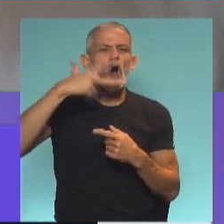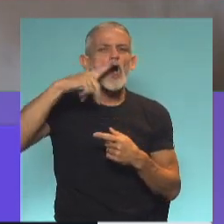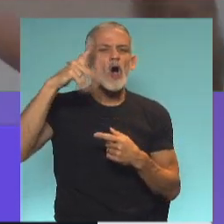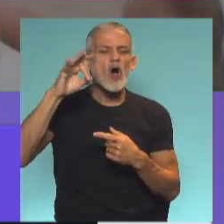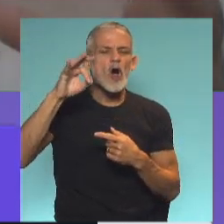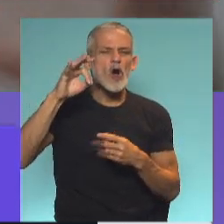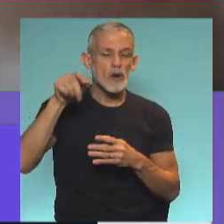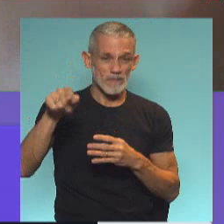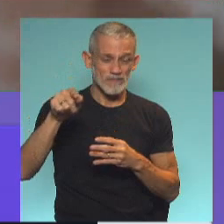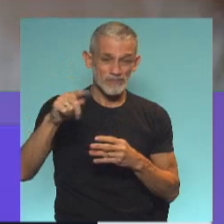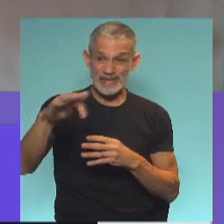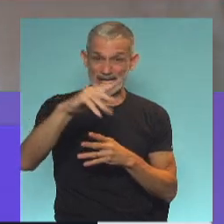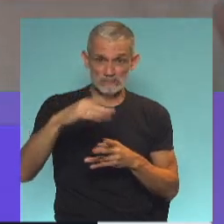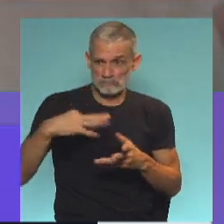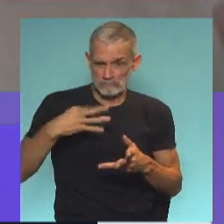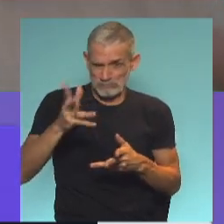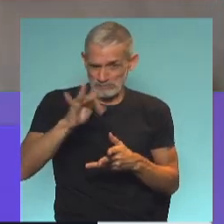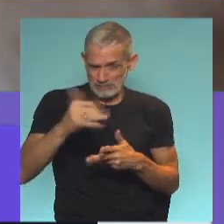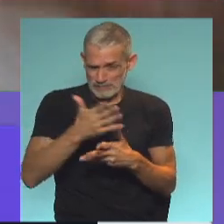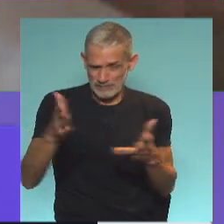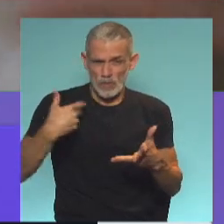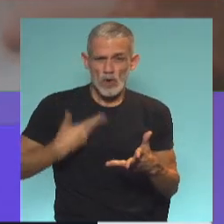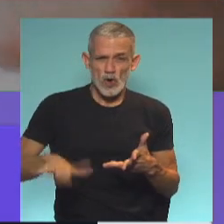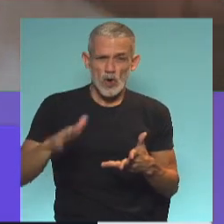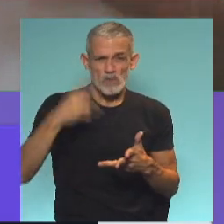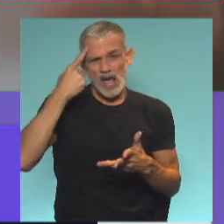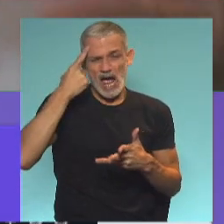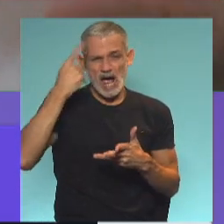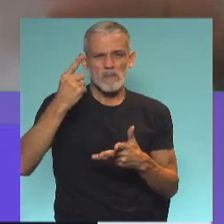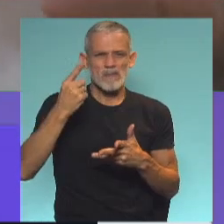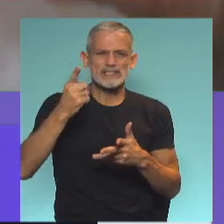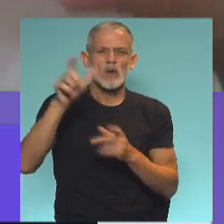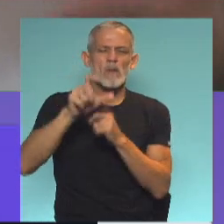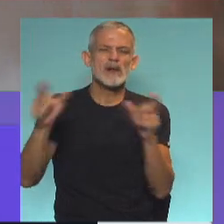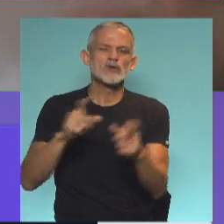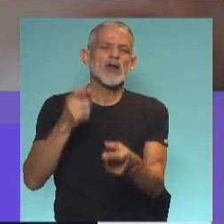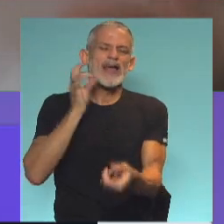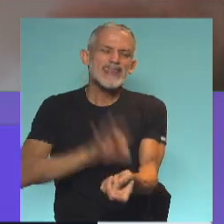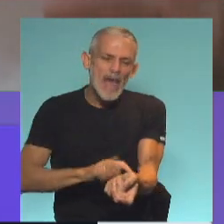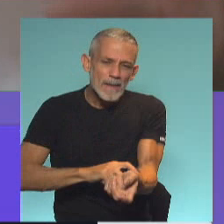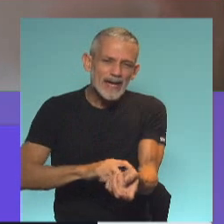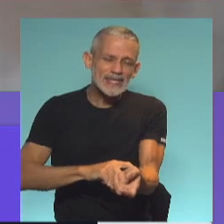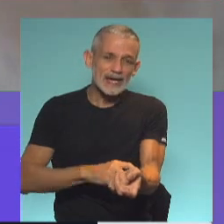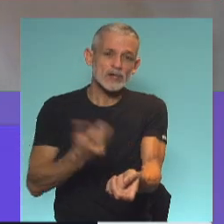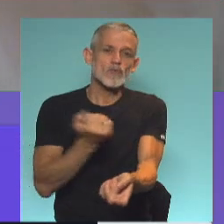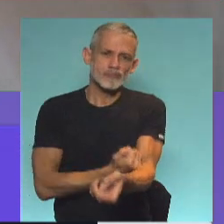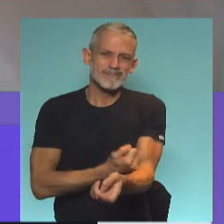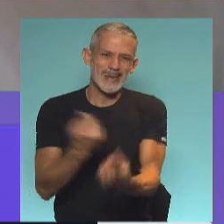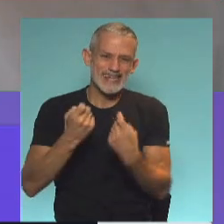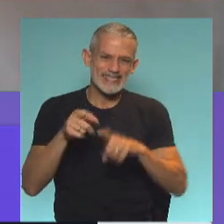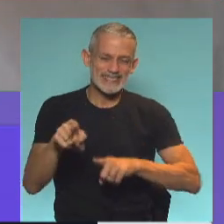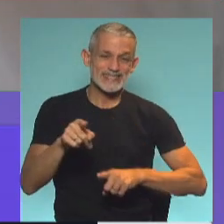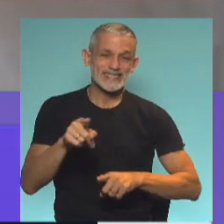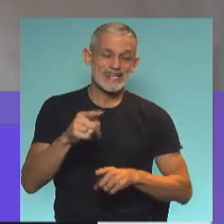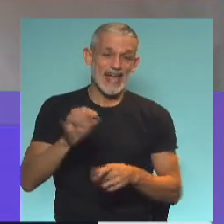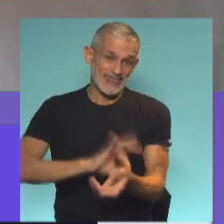oportunista que en la vida cotidiana previa al COVID lo pensamos siempre en personas diabéticas insulinodependientes o con el